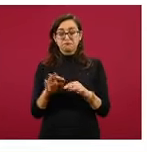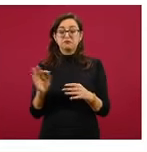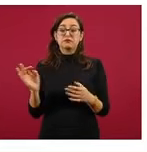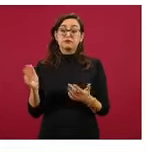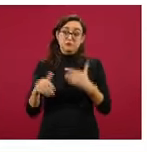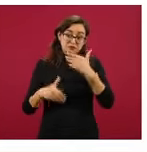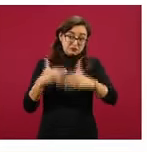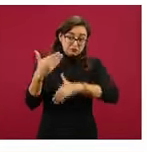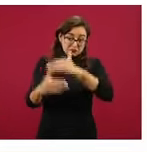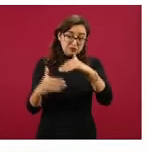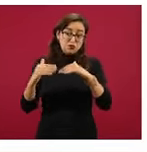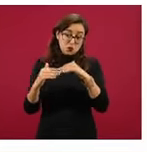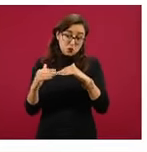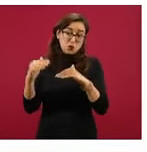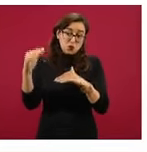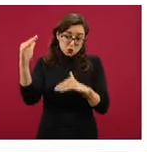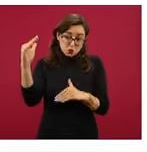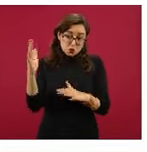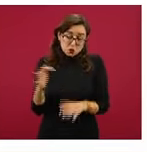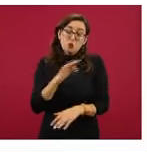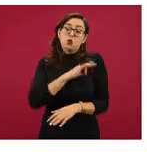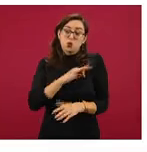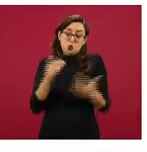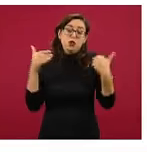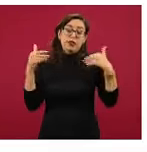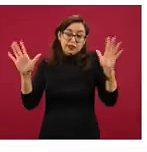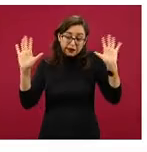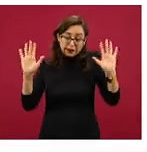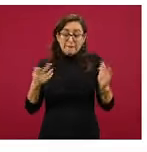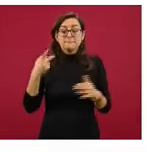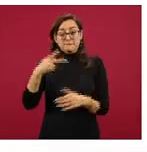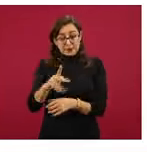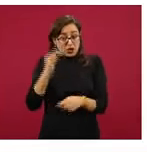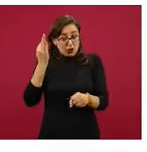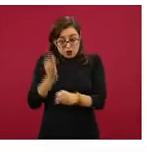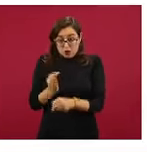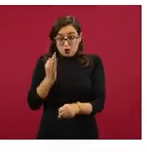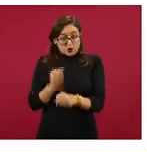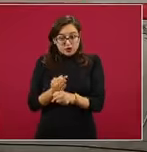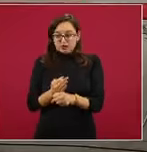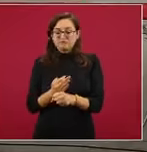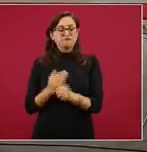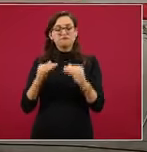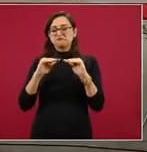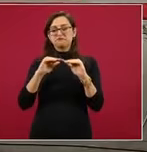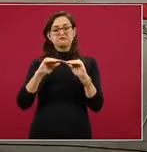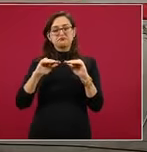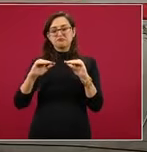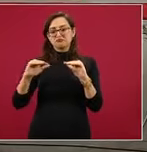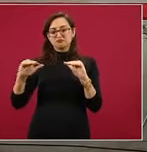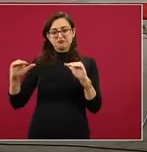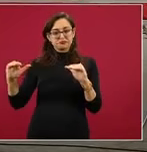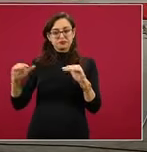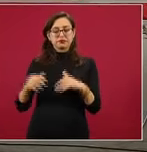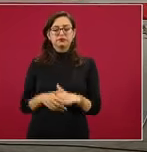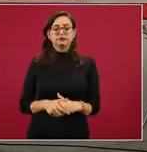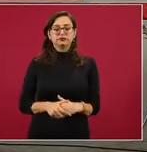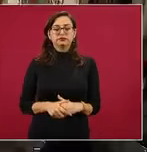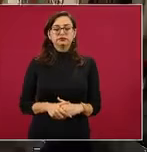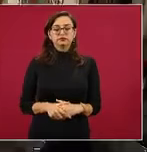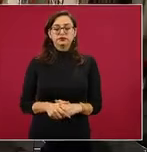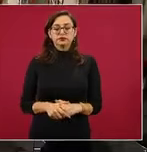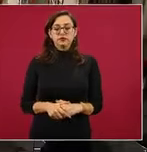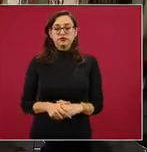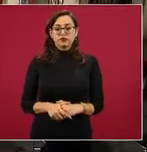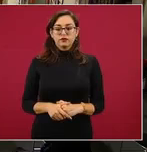incrementar? Sí pudiera incrementar, pero al menos al momento vemos que el incremento es en el número de casos